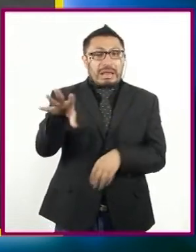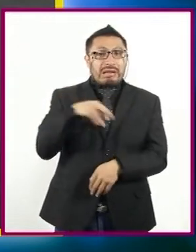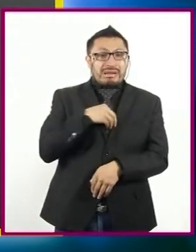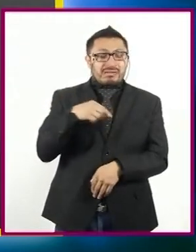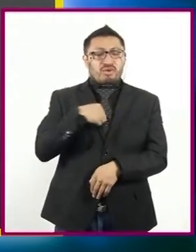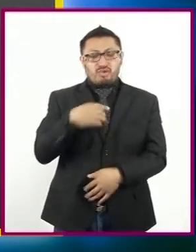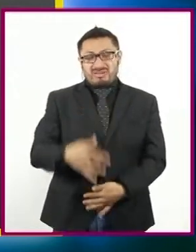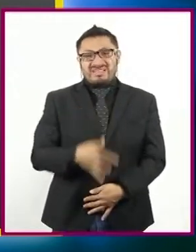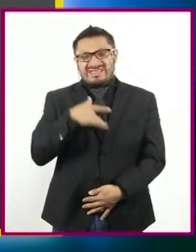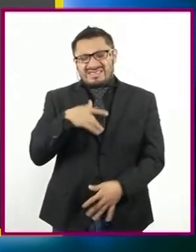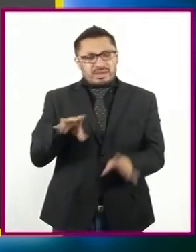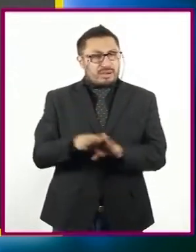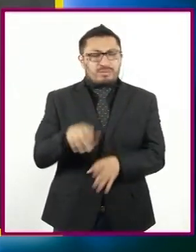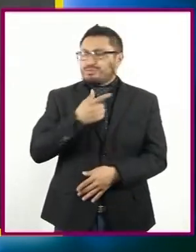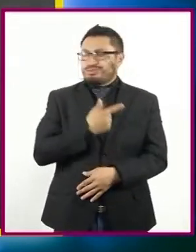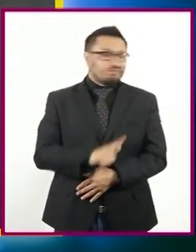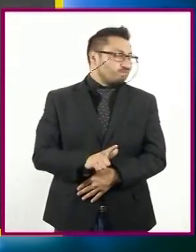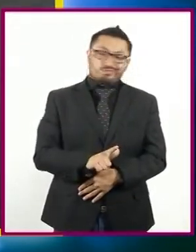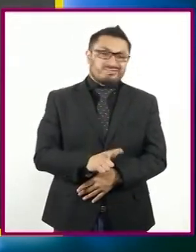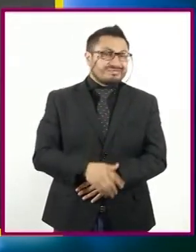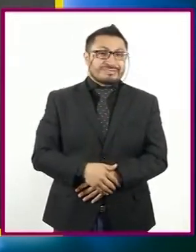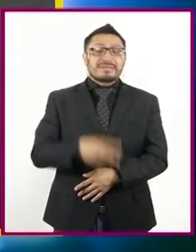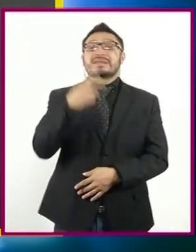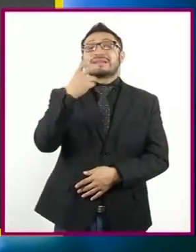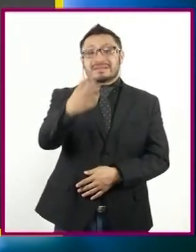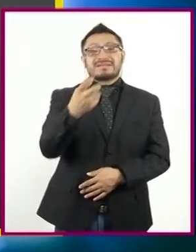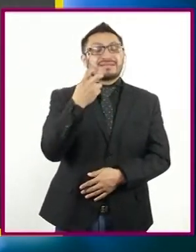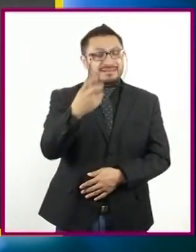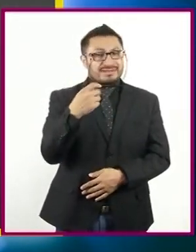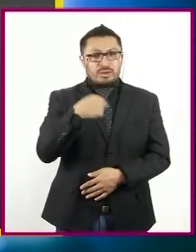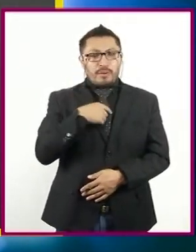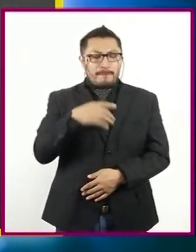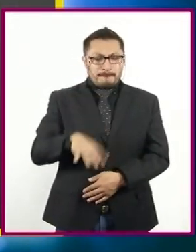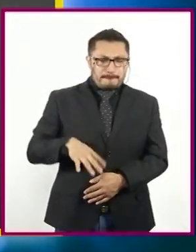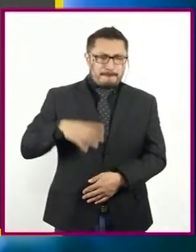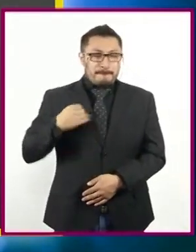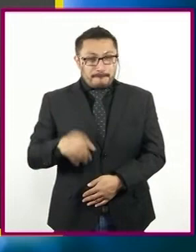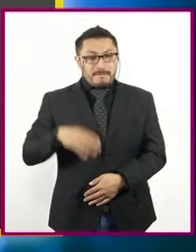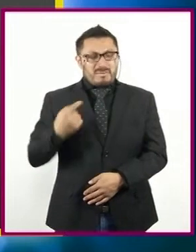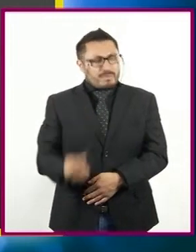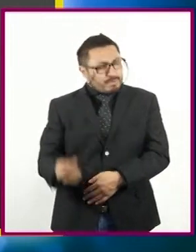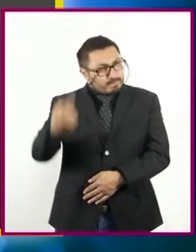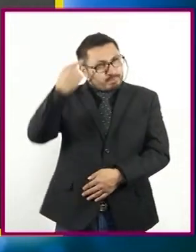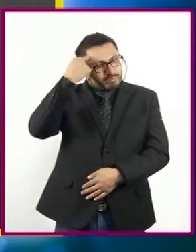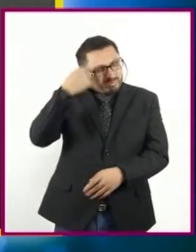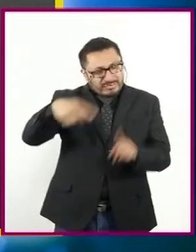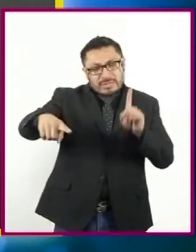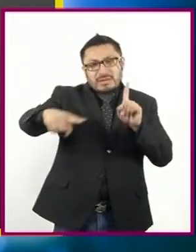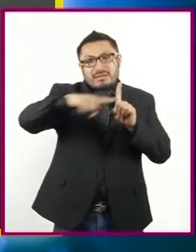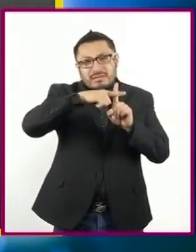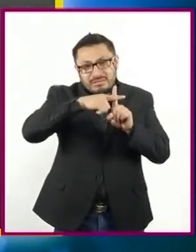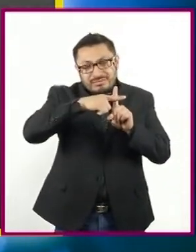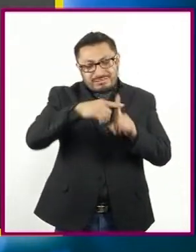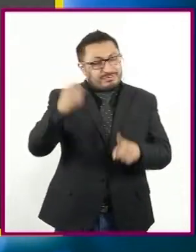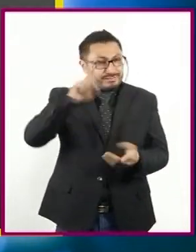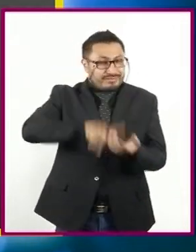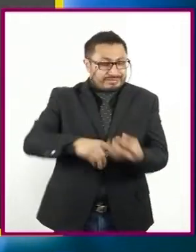traído sentimientos desagradables. Por eso he tratado de poner pensamientos positivos a mi